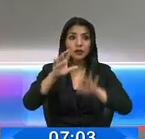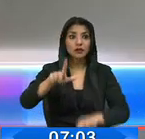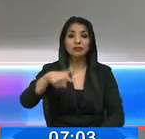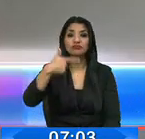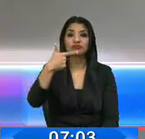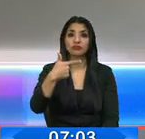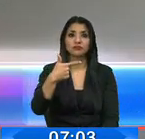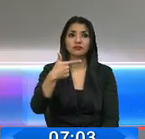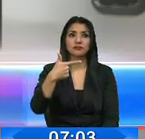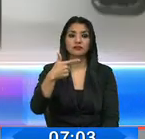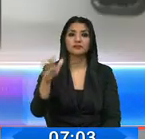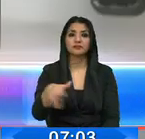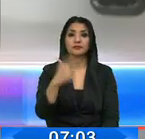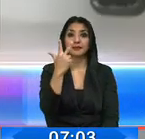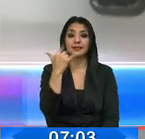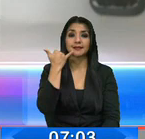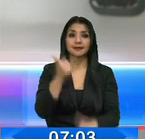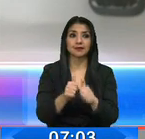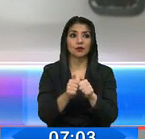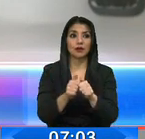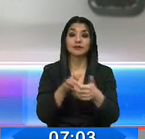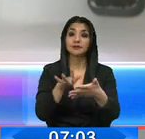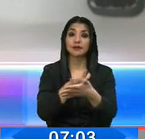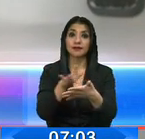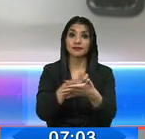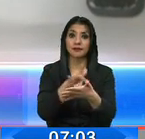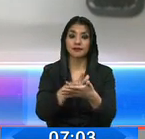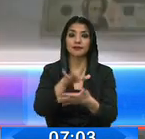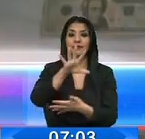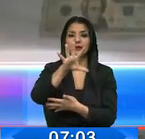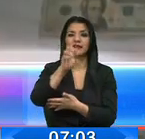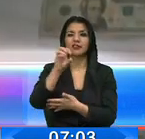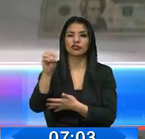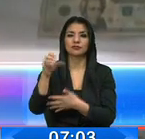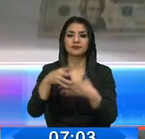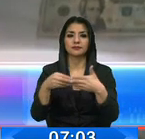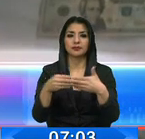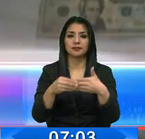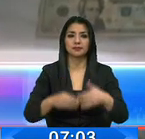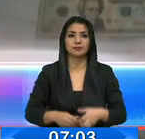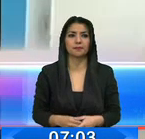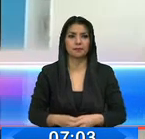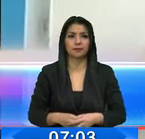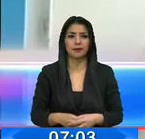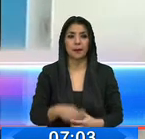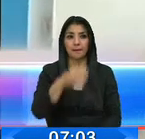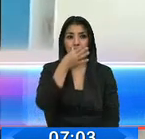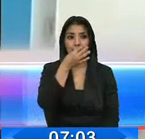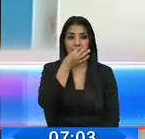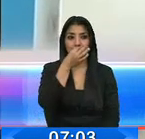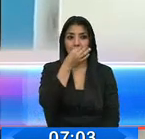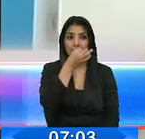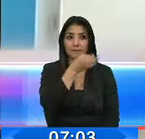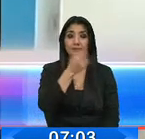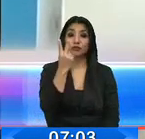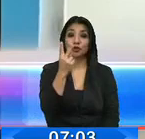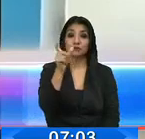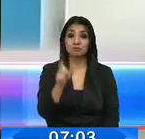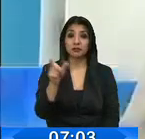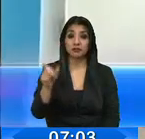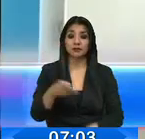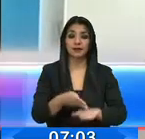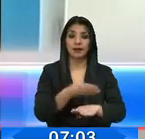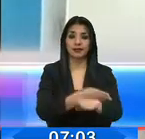revólver, 3 celulares, una tablet y $525. De los 4, hay 2 personas que tienen